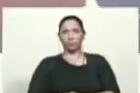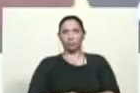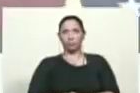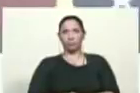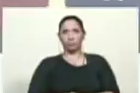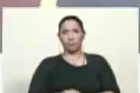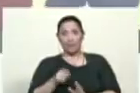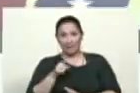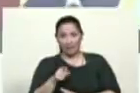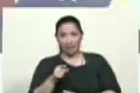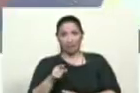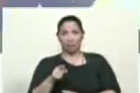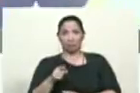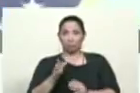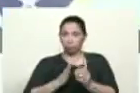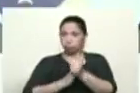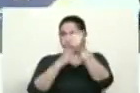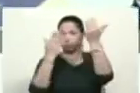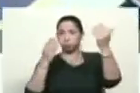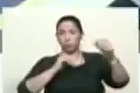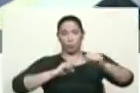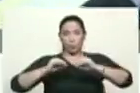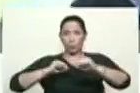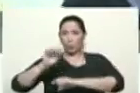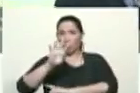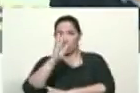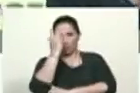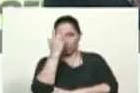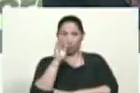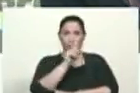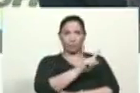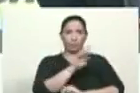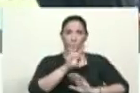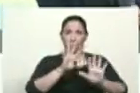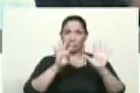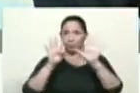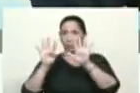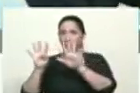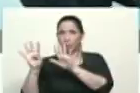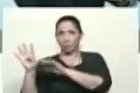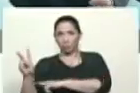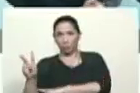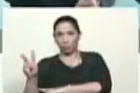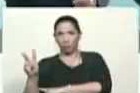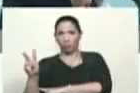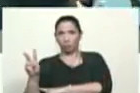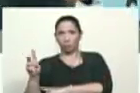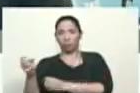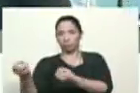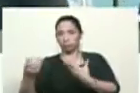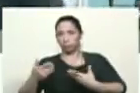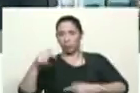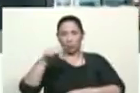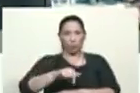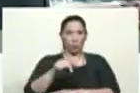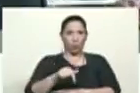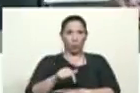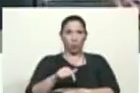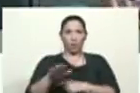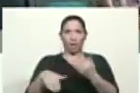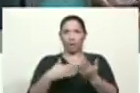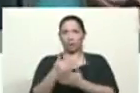esa acción heroica del 4 de febrero del 92 es la que nos ha traído hoy hasta